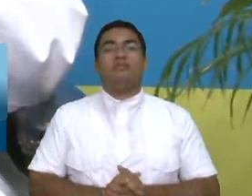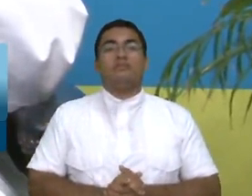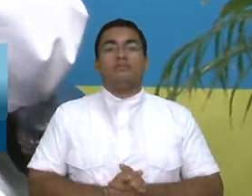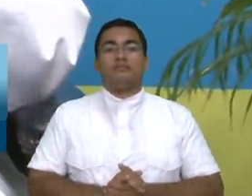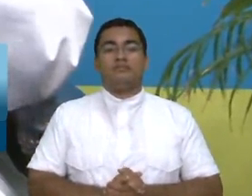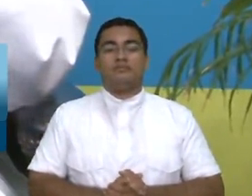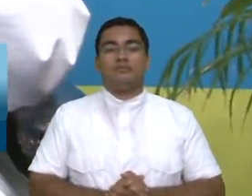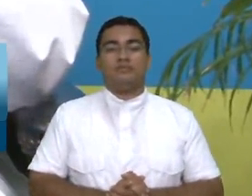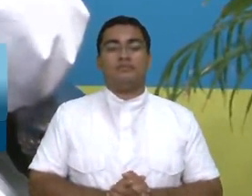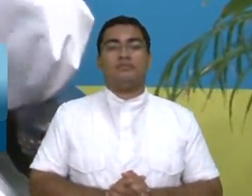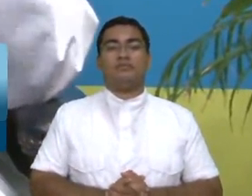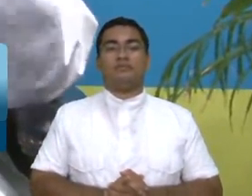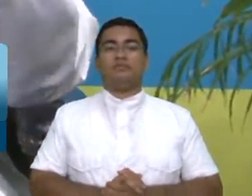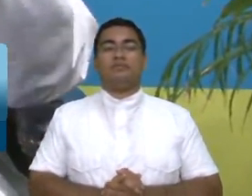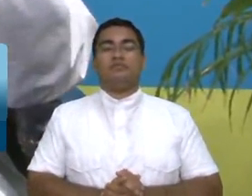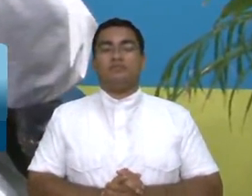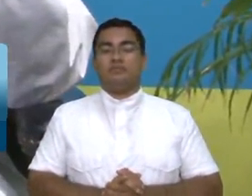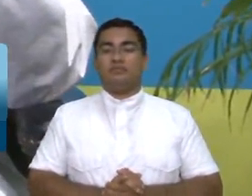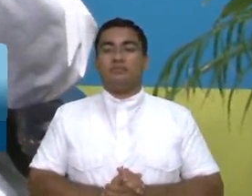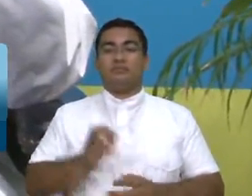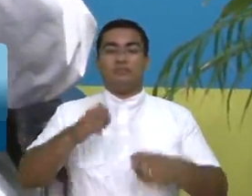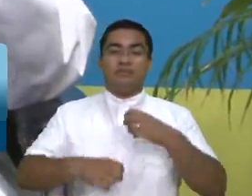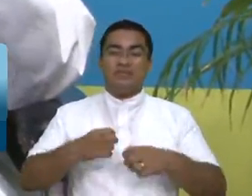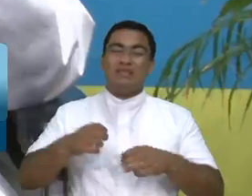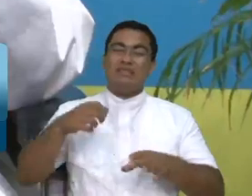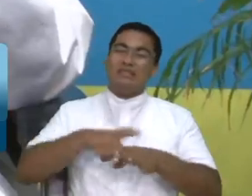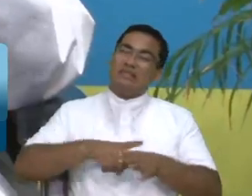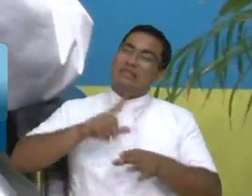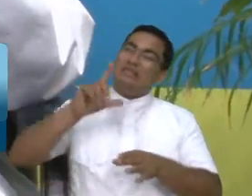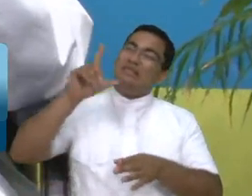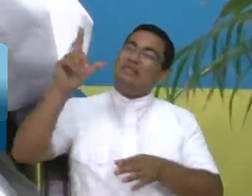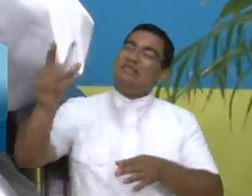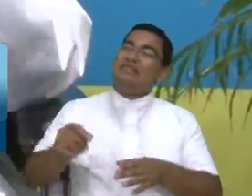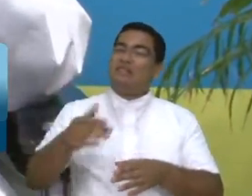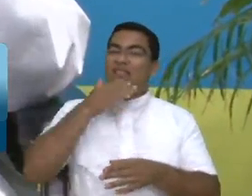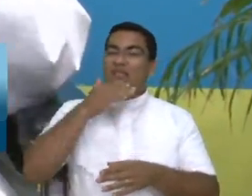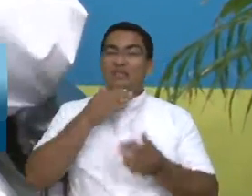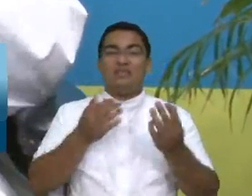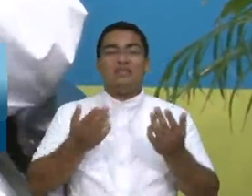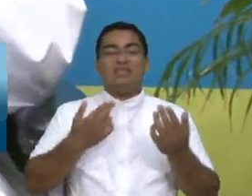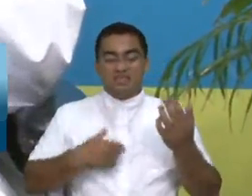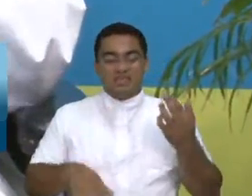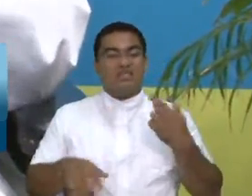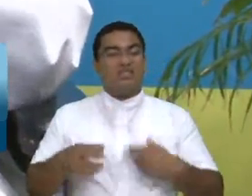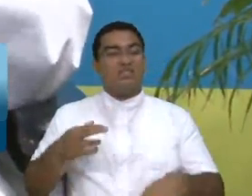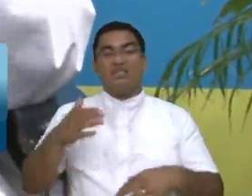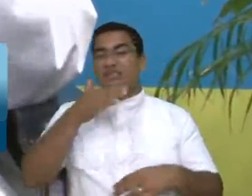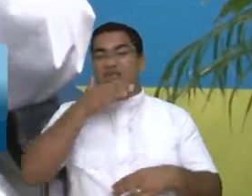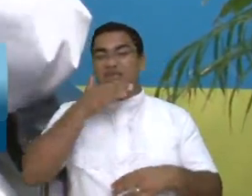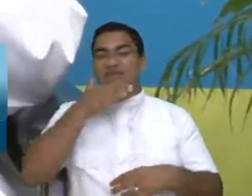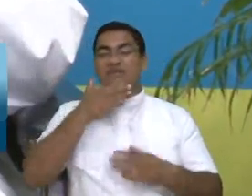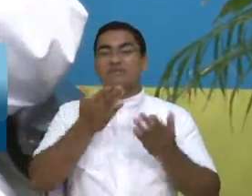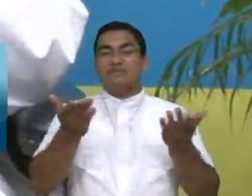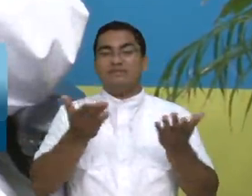Pues lógicamente a veces hay problemas en las zonas lejanas, ¿verdad?, que las personas tienen dificultades, tienen sangrado y a veces no hayan a